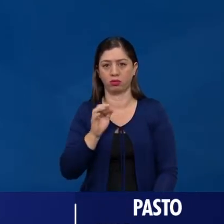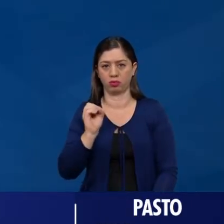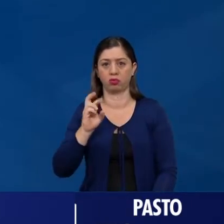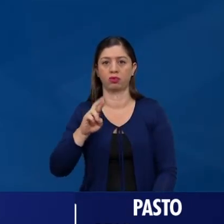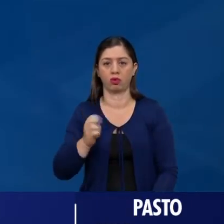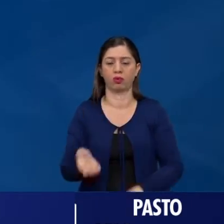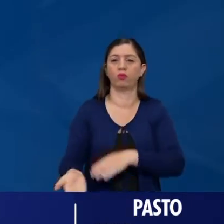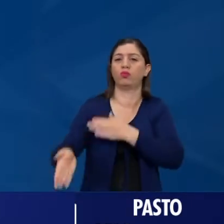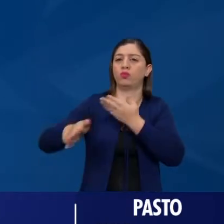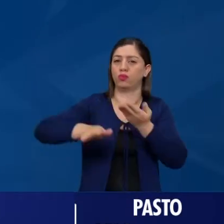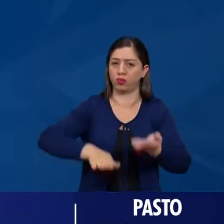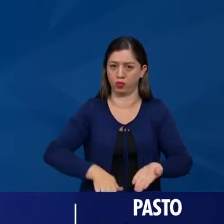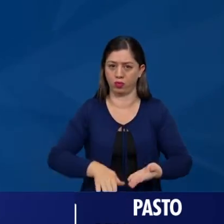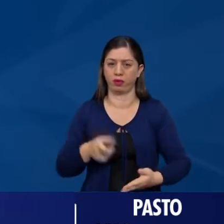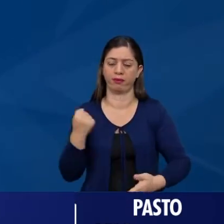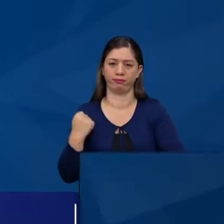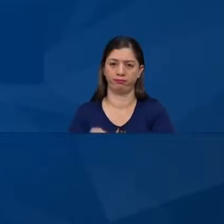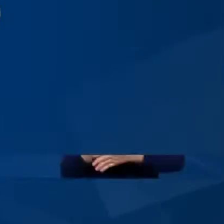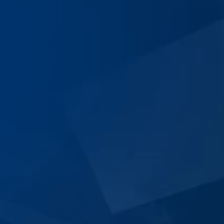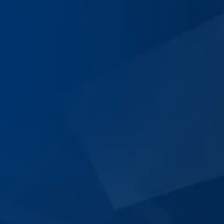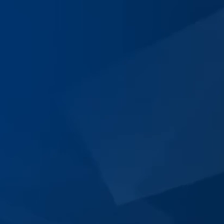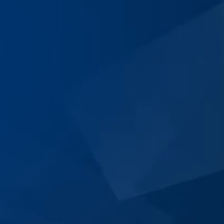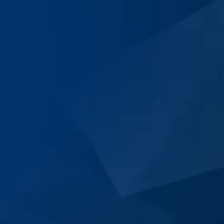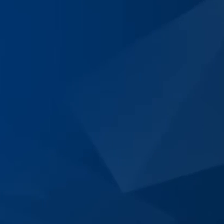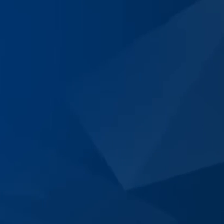Cauca, fallecieron en el siniestro.